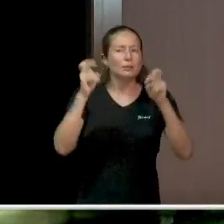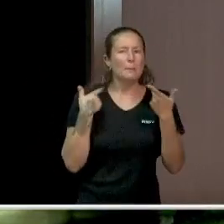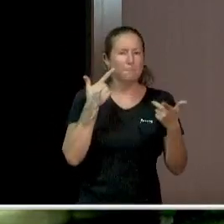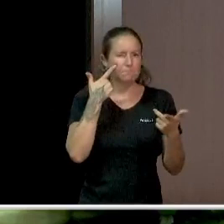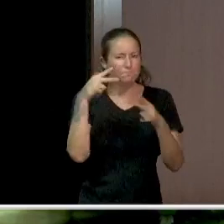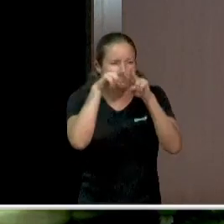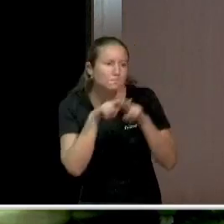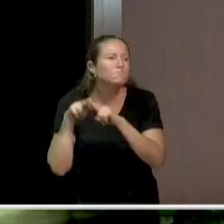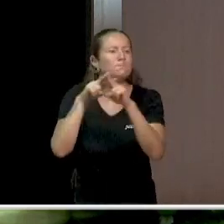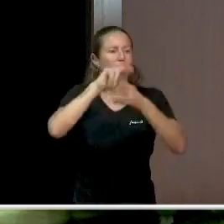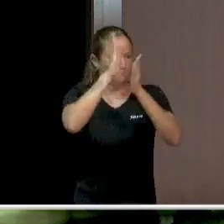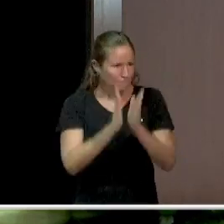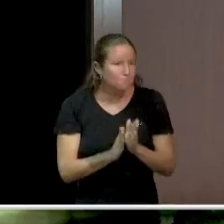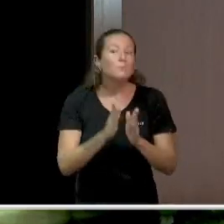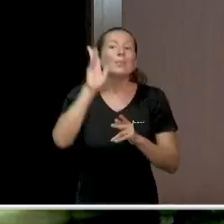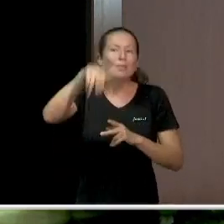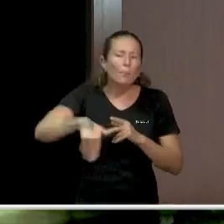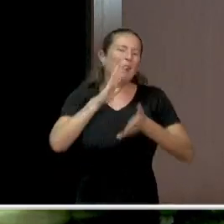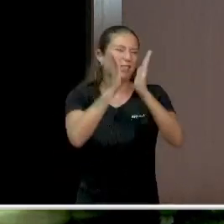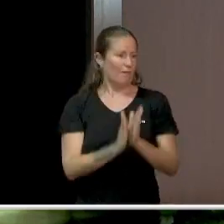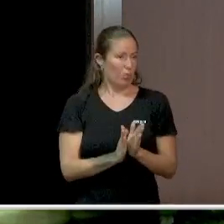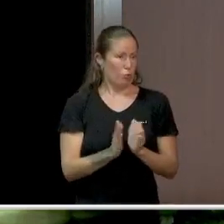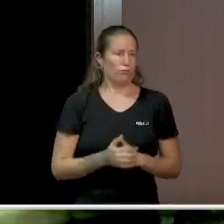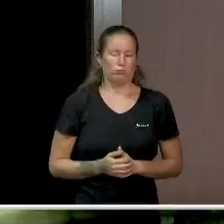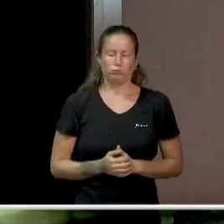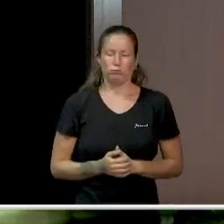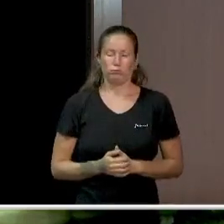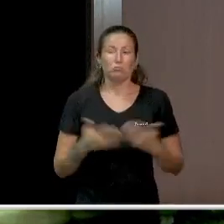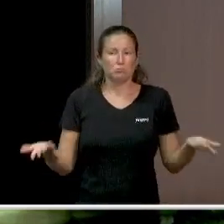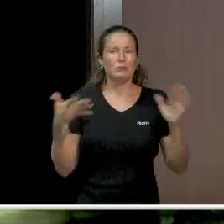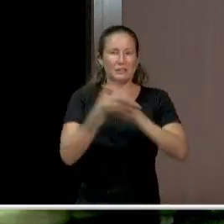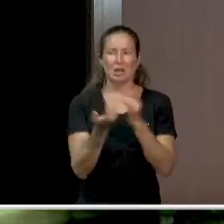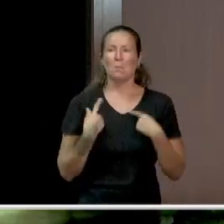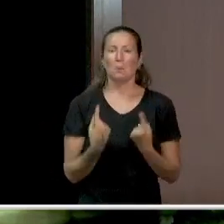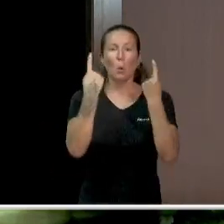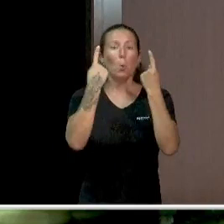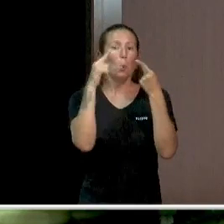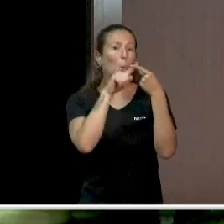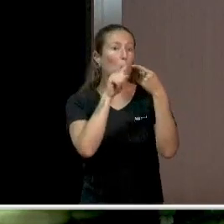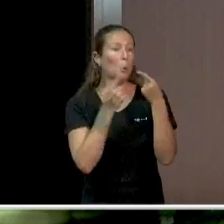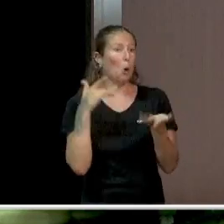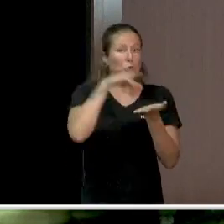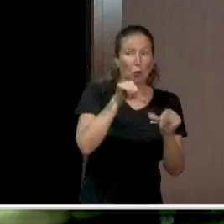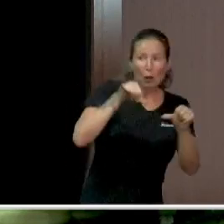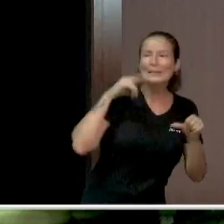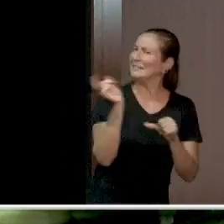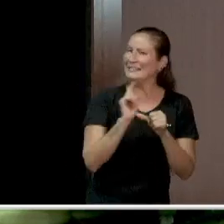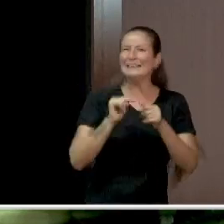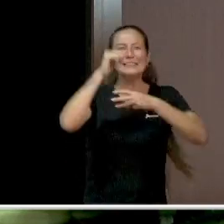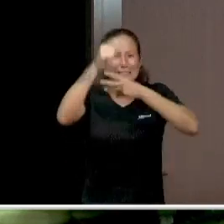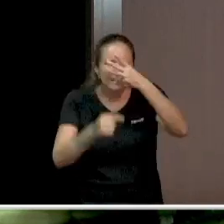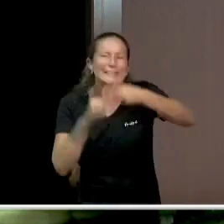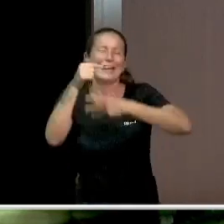y es una experta en prevención. Es decir, no es una experta solo en uno de los aspectos, no. Es una